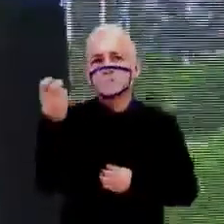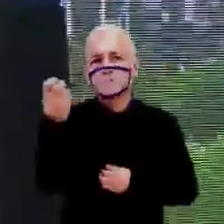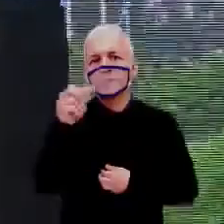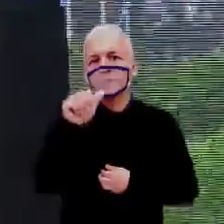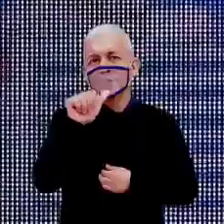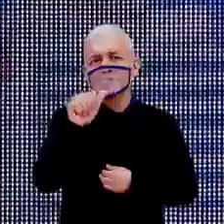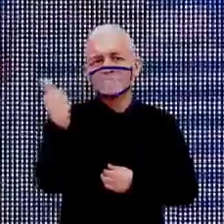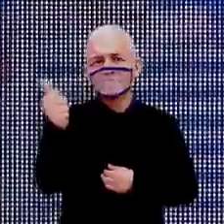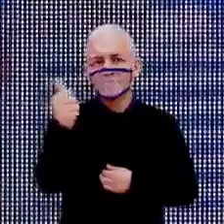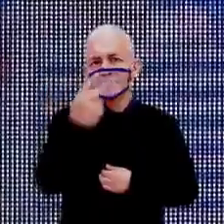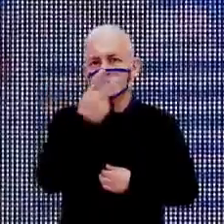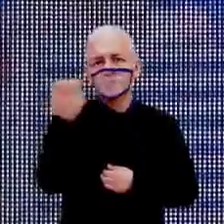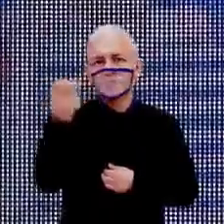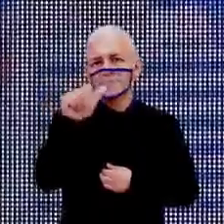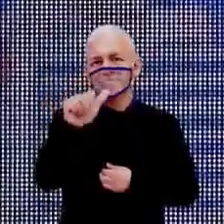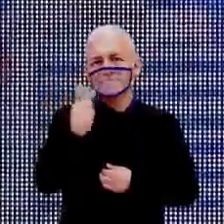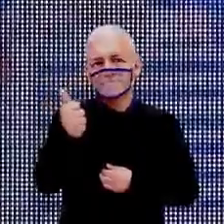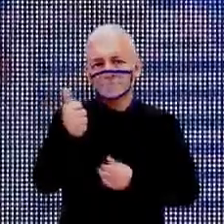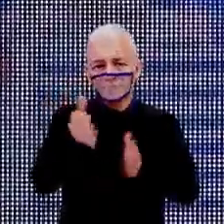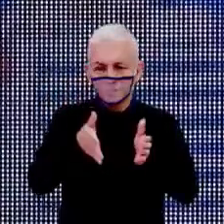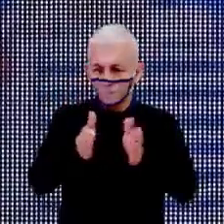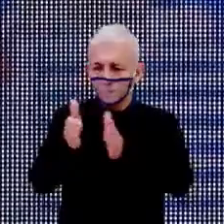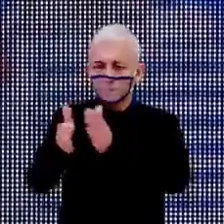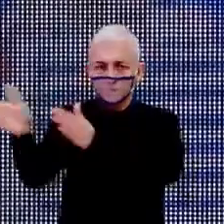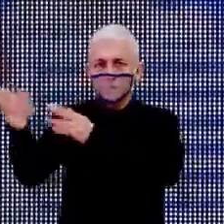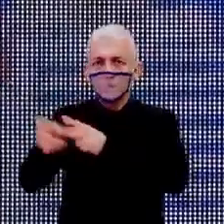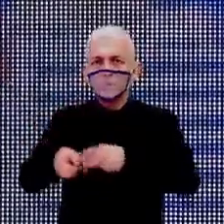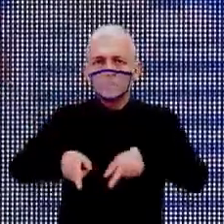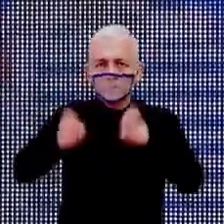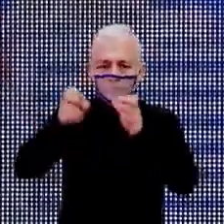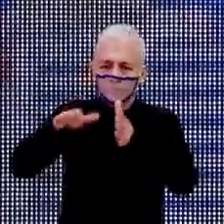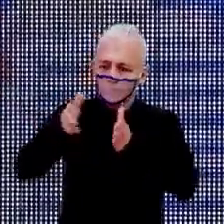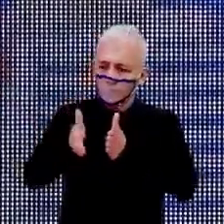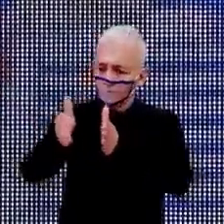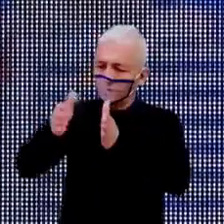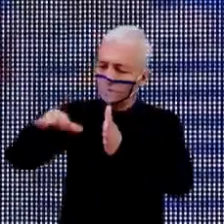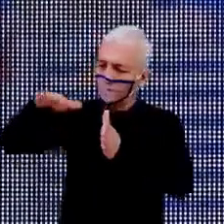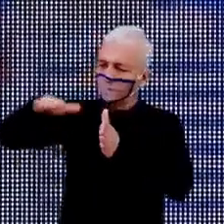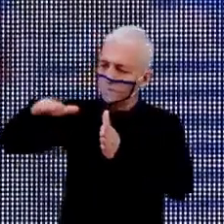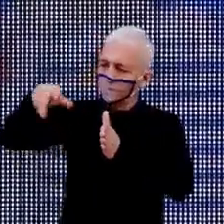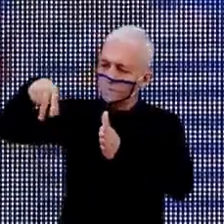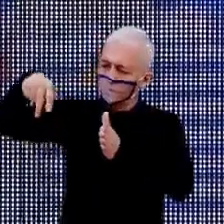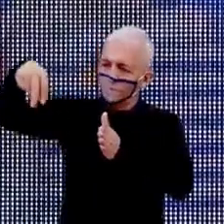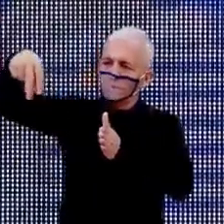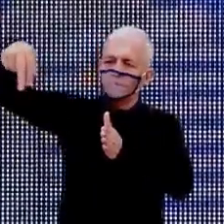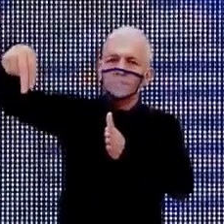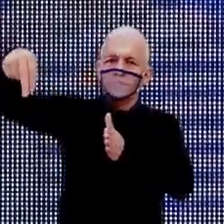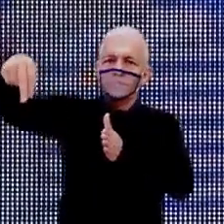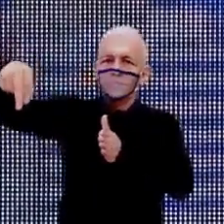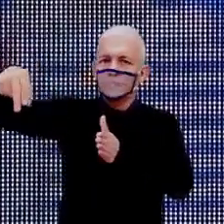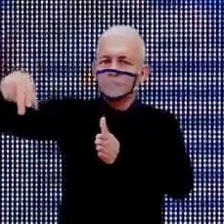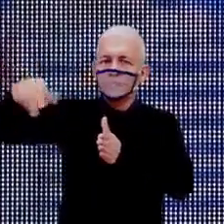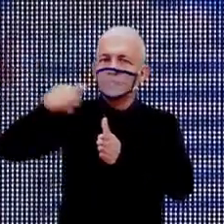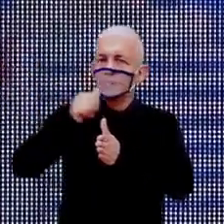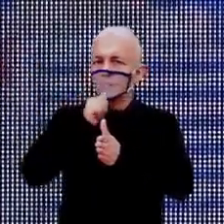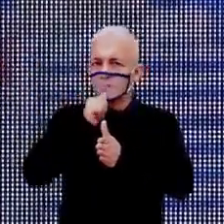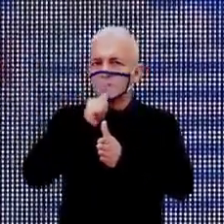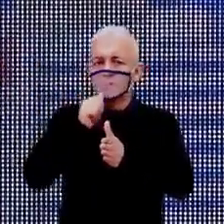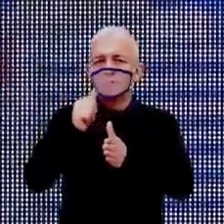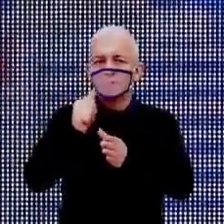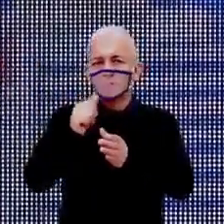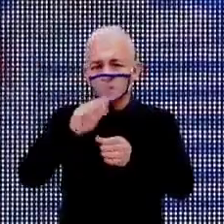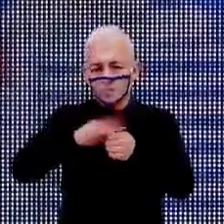210 vías, con todos sus andenes, sus bordillos, se le cambian las redes de acueducto y alcantarillado a las que